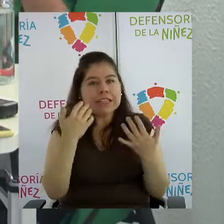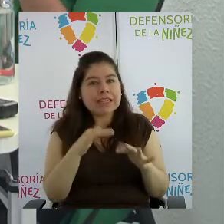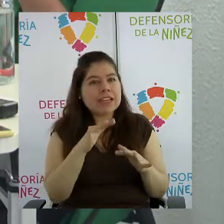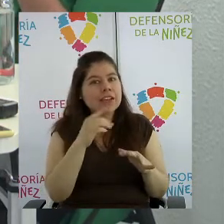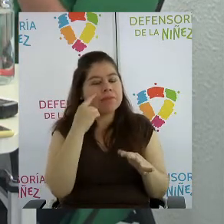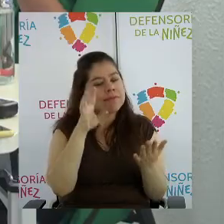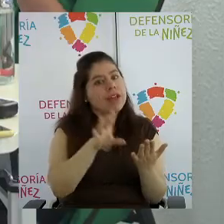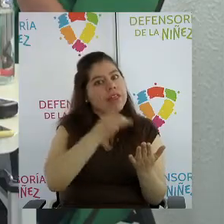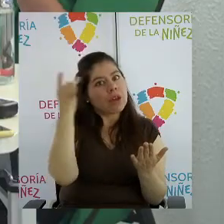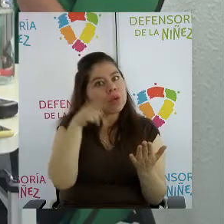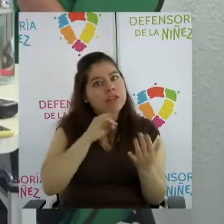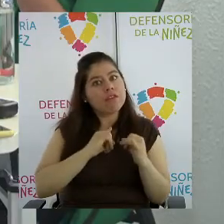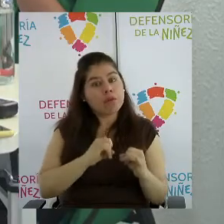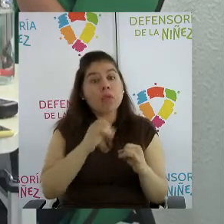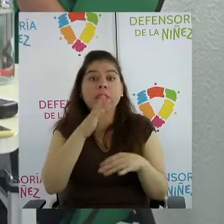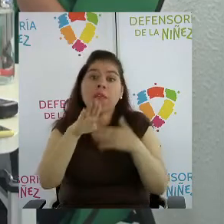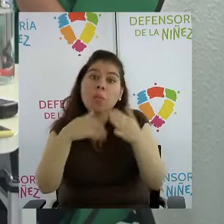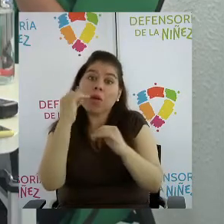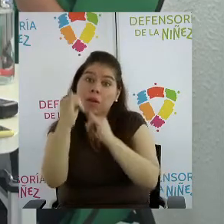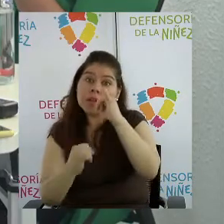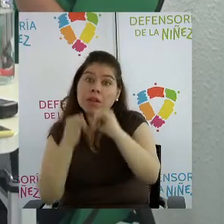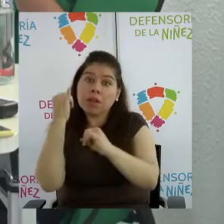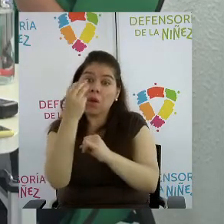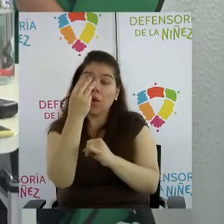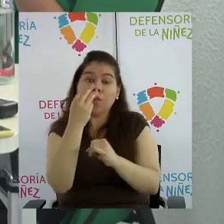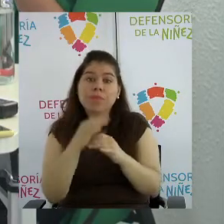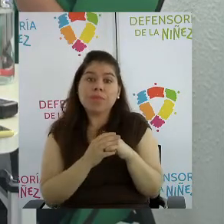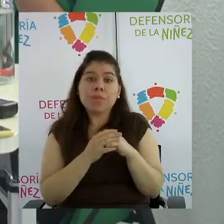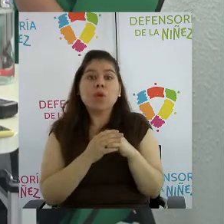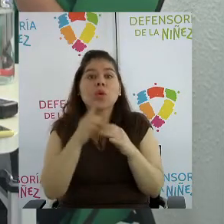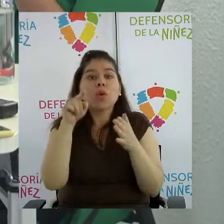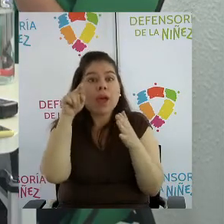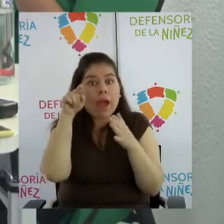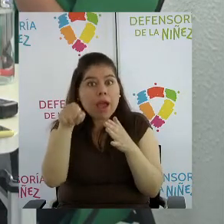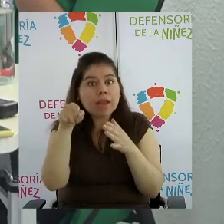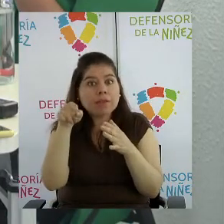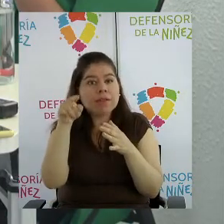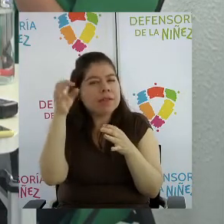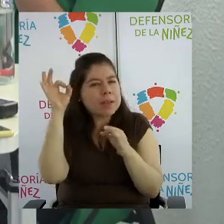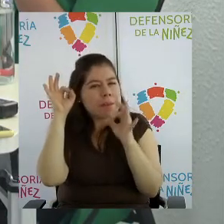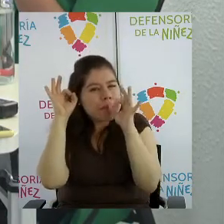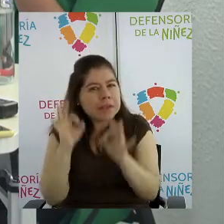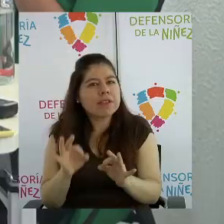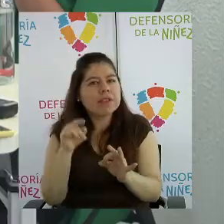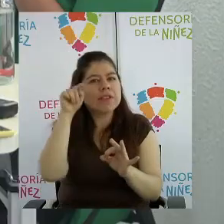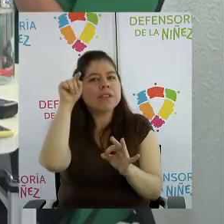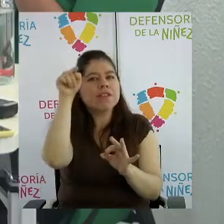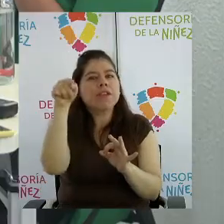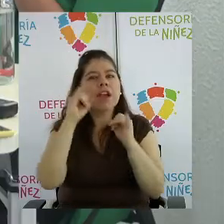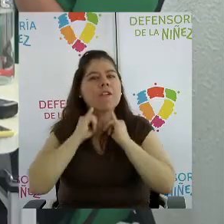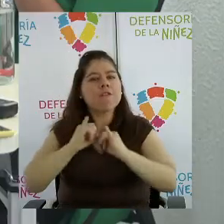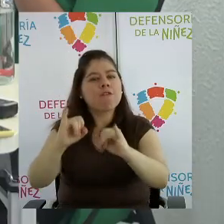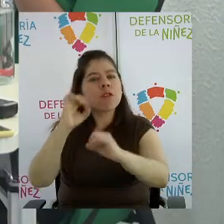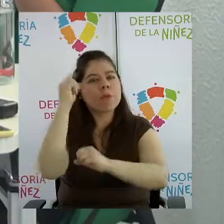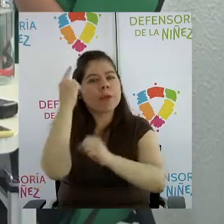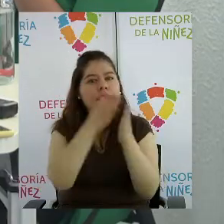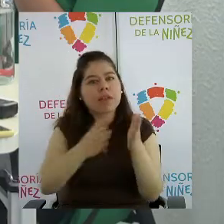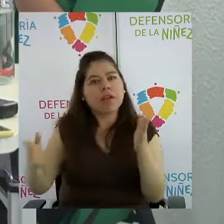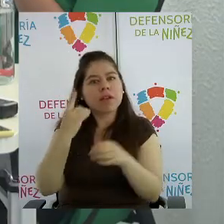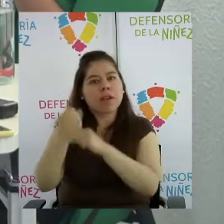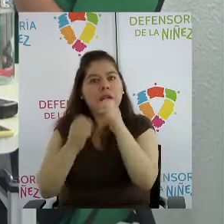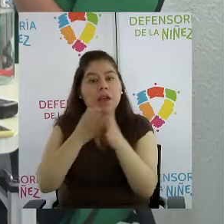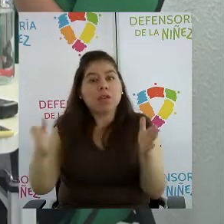además va a estar disponible en nuestra página web, en una página especialmente destinada al informe anual, donde no solo está contenida las páginas que están impresas,